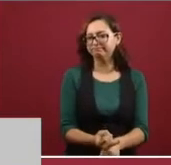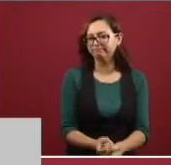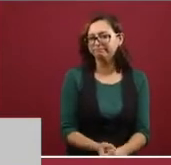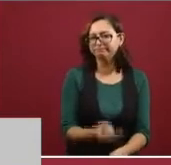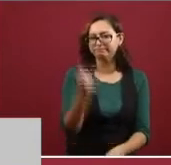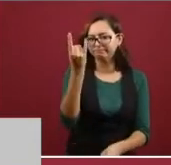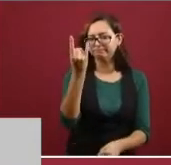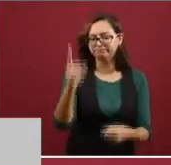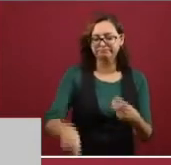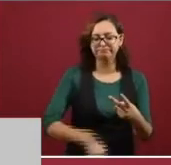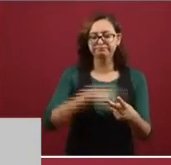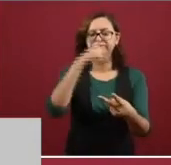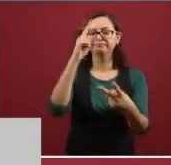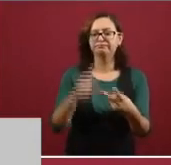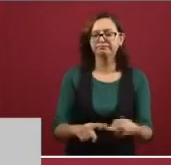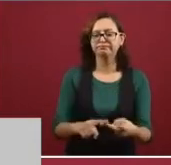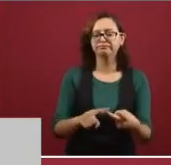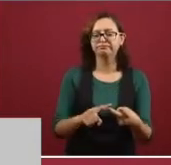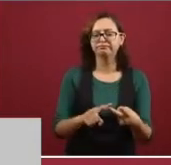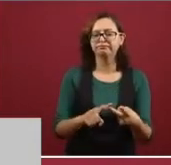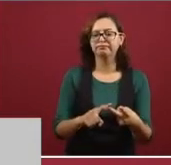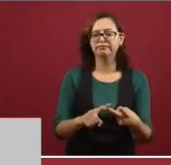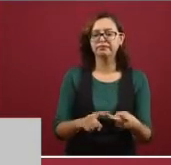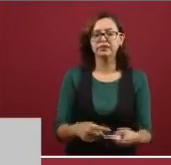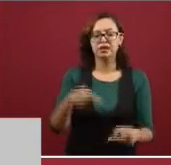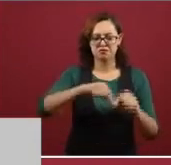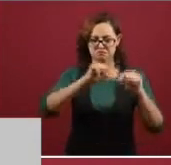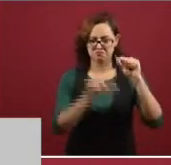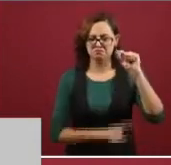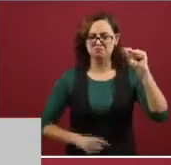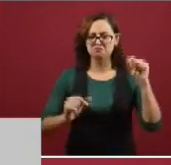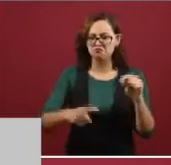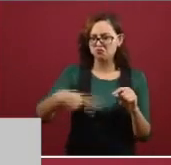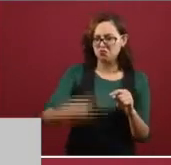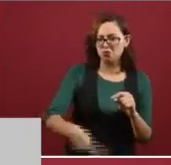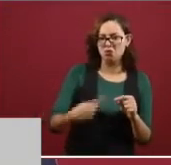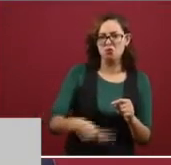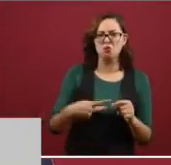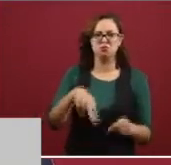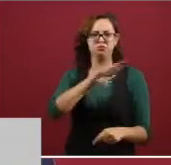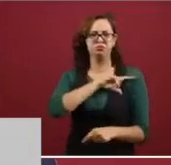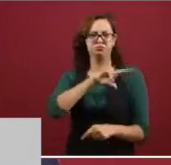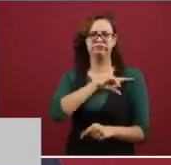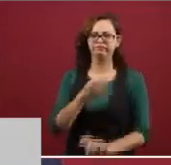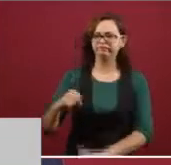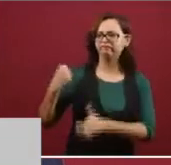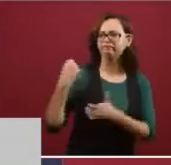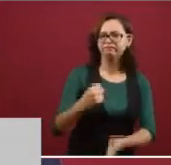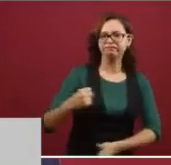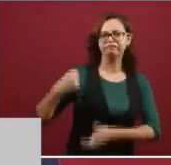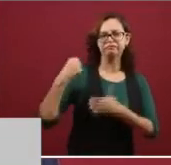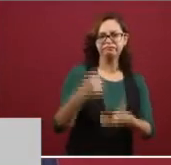El próximo 27 de julio se realizará en el Centro Cultural Los Pinos la subasta de alhajas decomisadas.